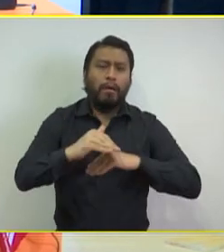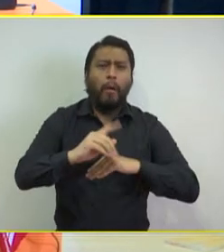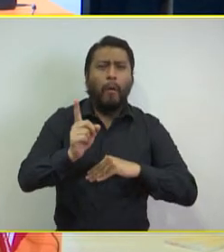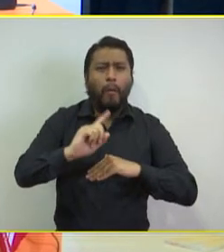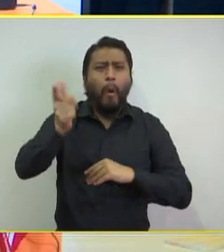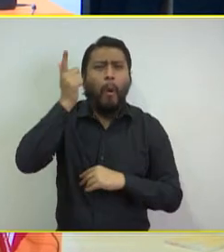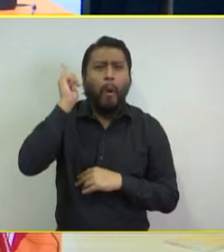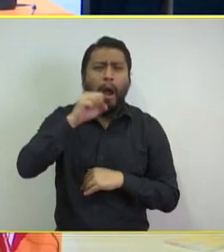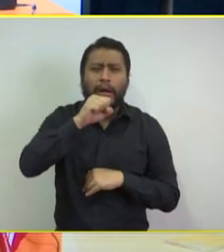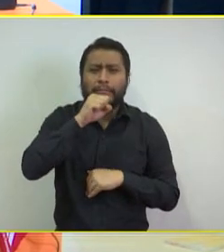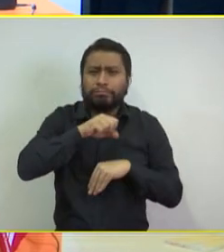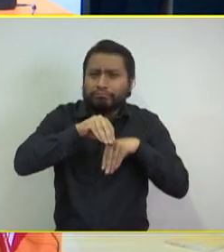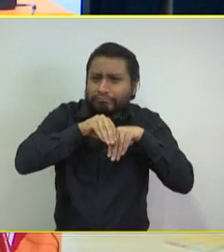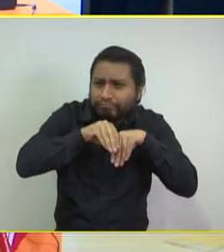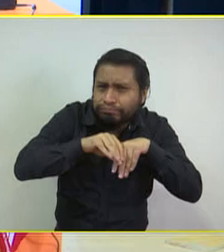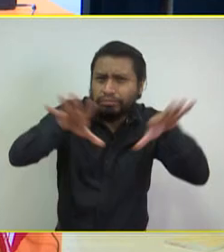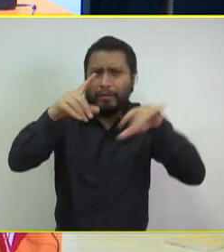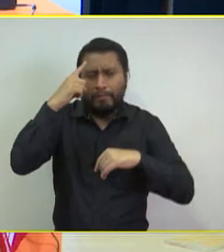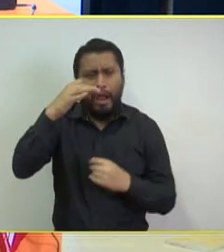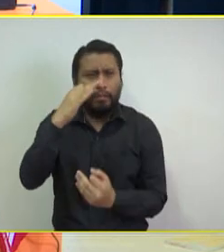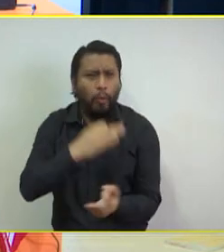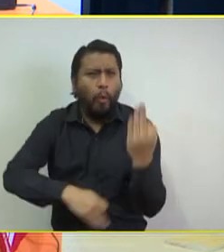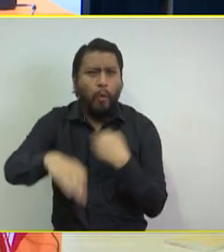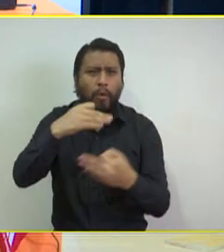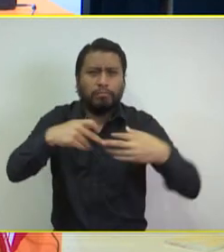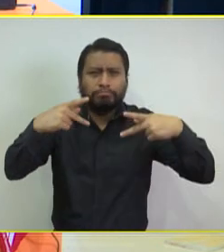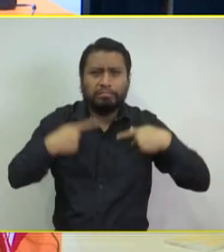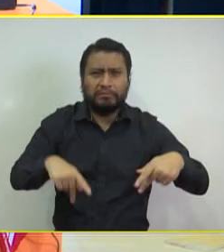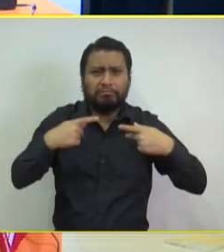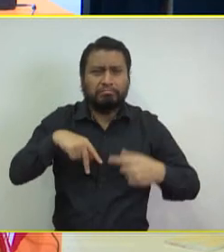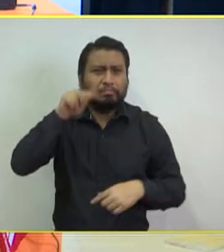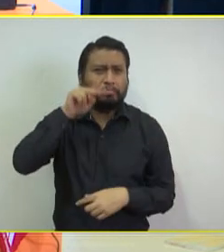pudieran hacer para toda la población, que lo